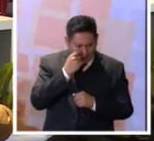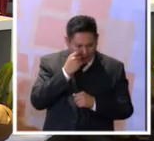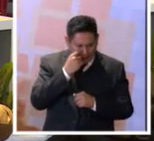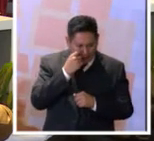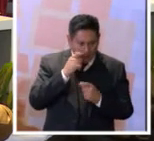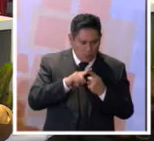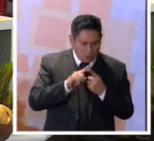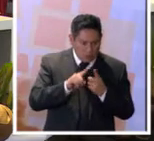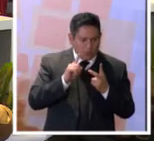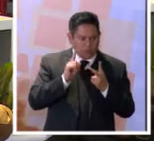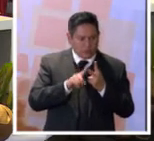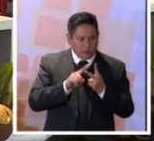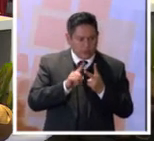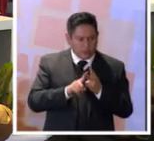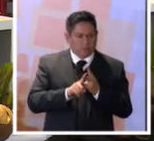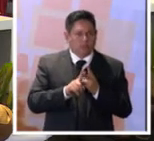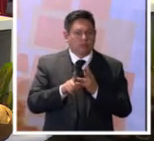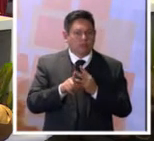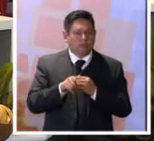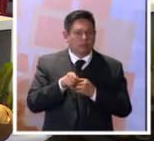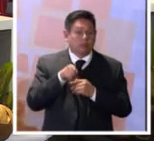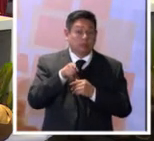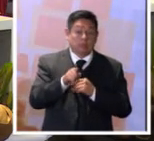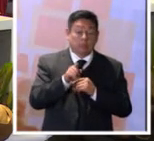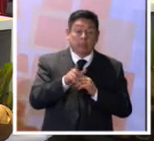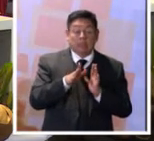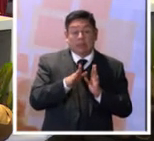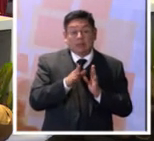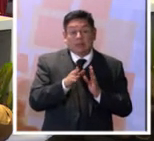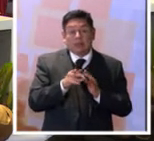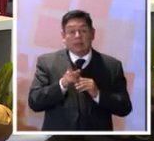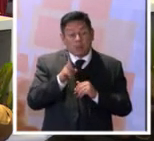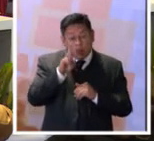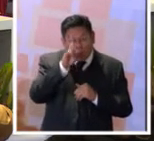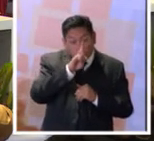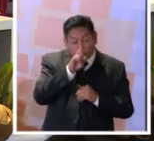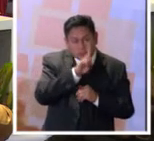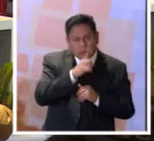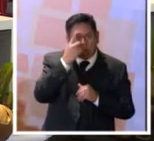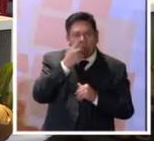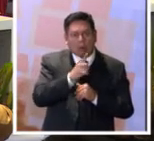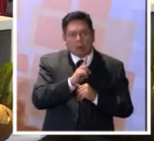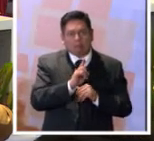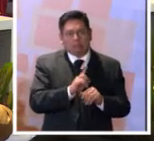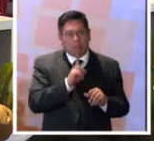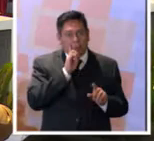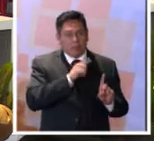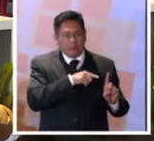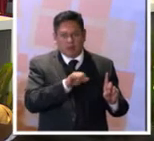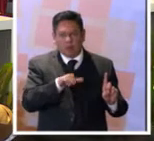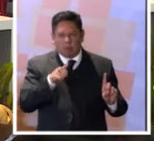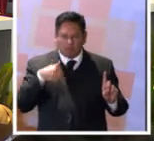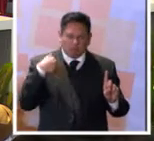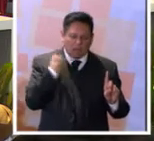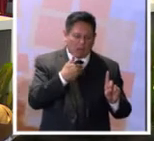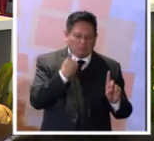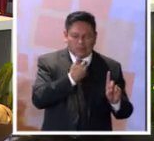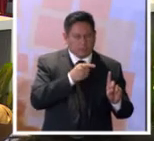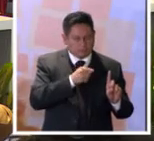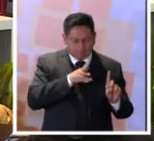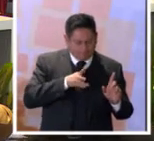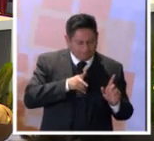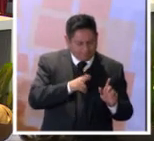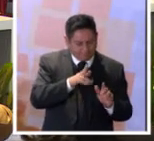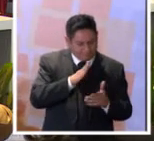¿cuáles serían sus recomendaciones para prevenir y sancionar la violencia política en contra de las